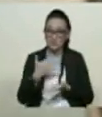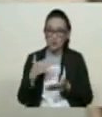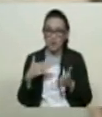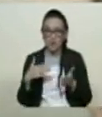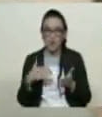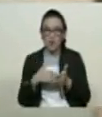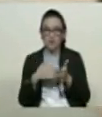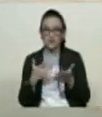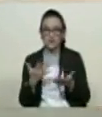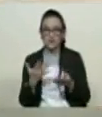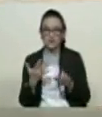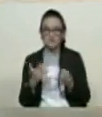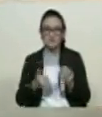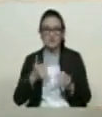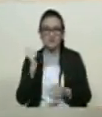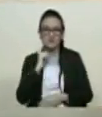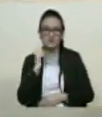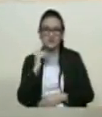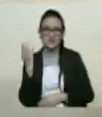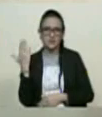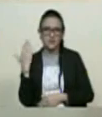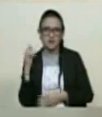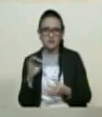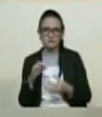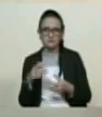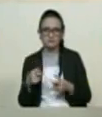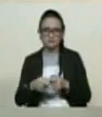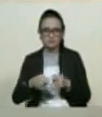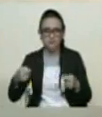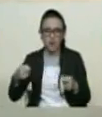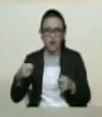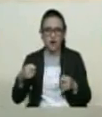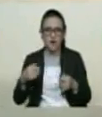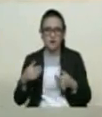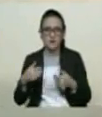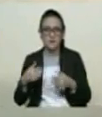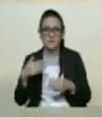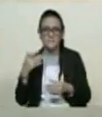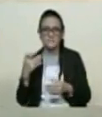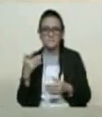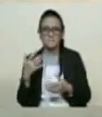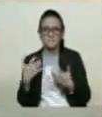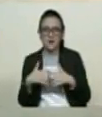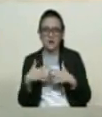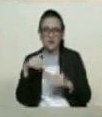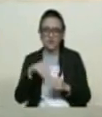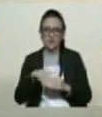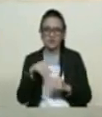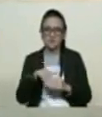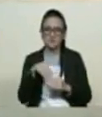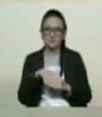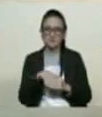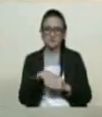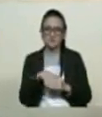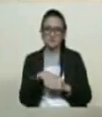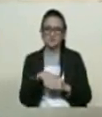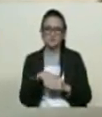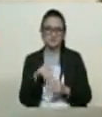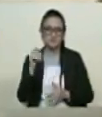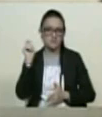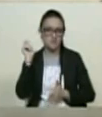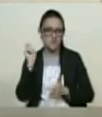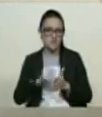fue la más antigua, la desconexión de la máquina de votación, de los medios de transmisión. La